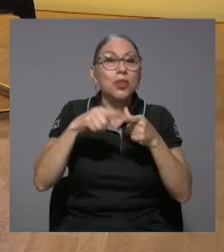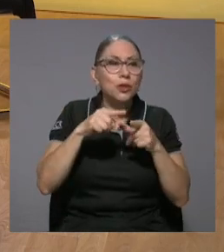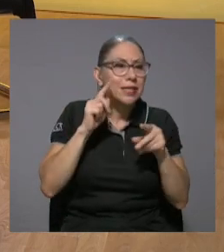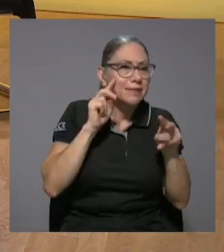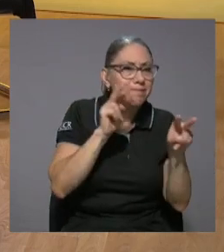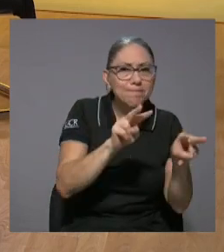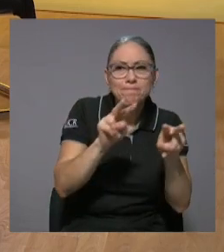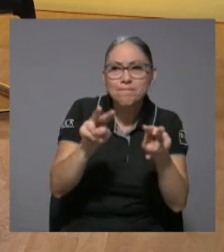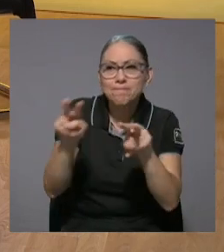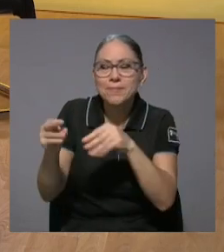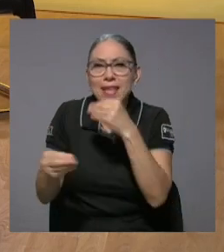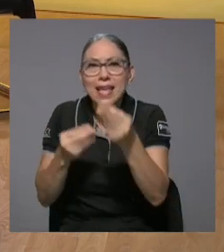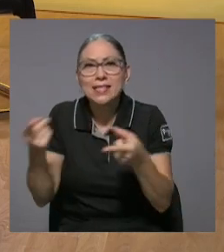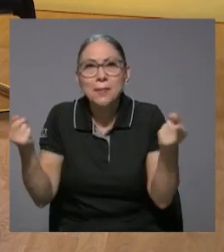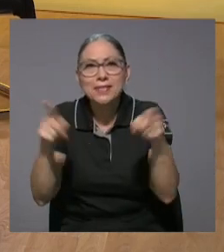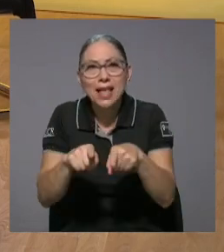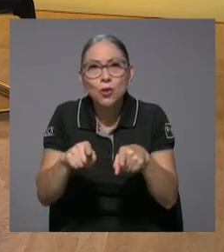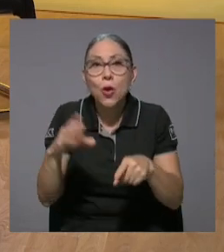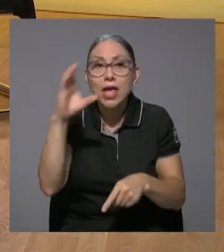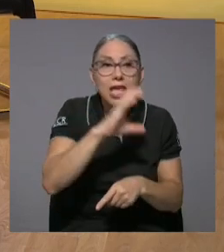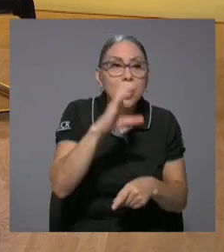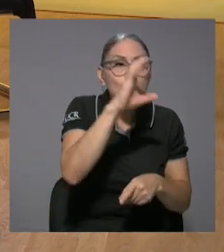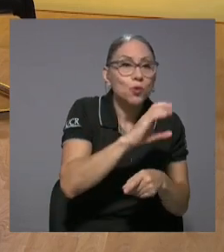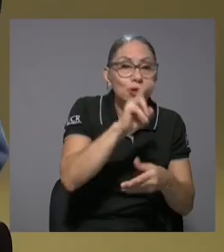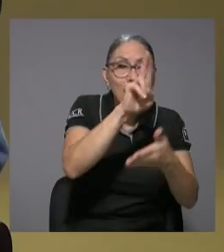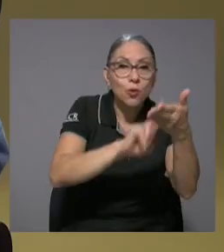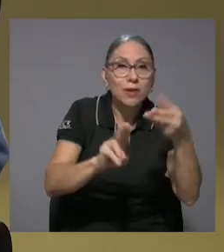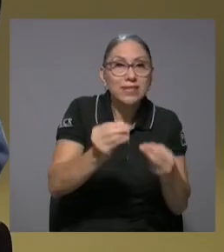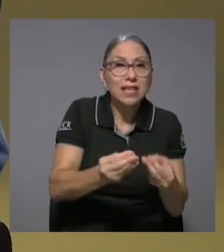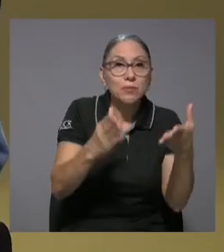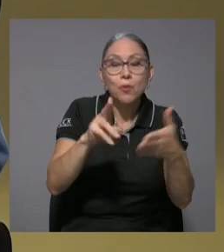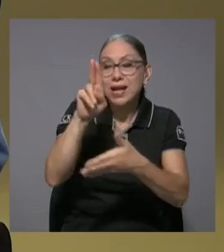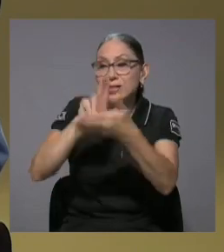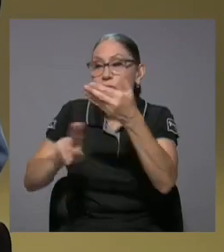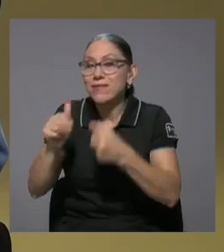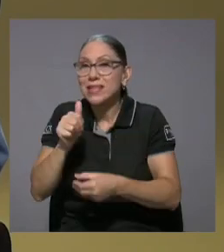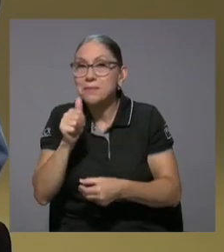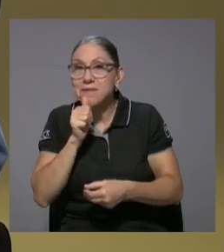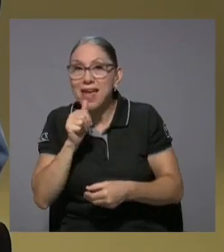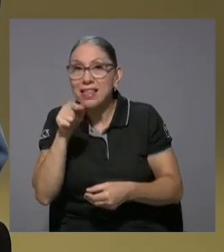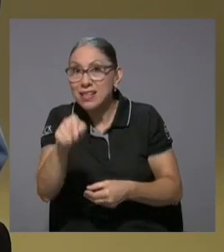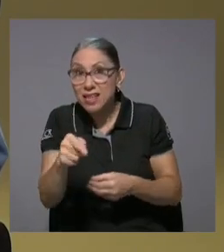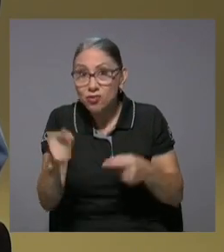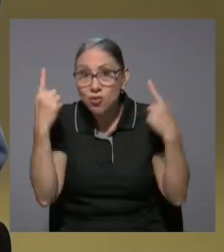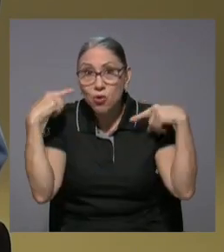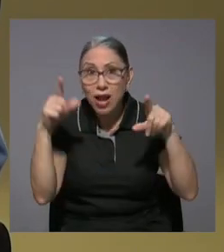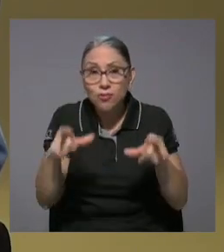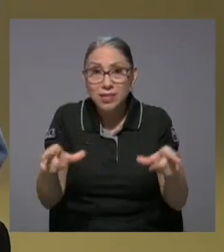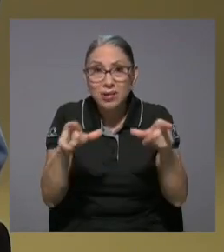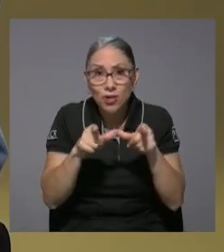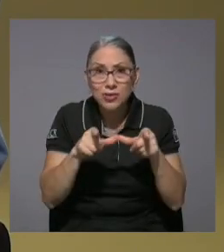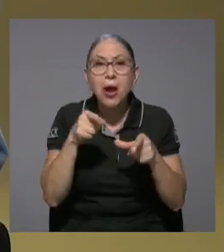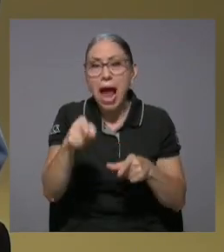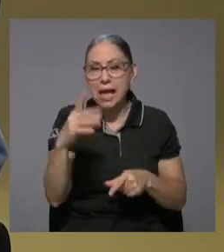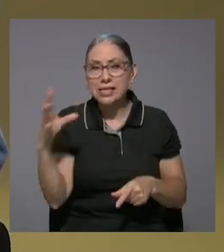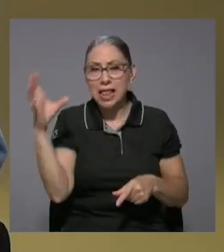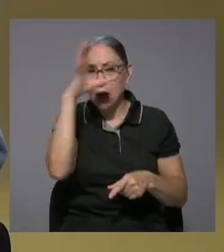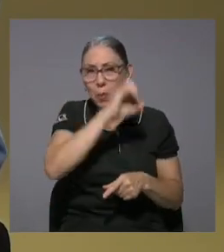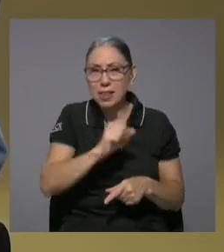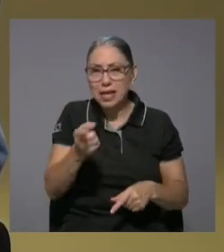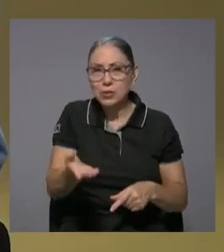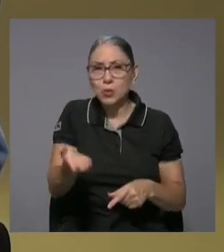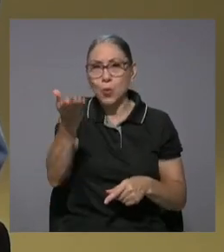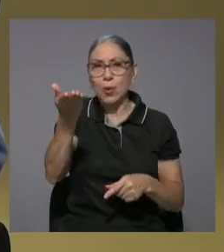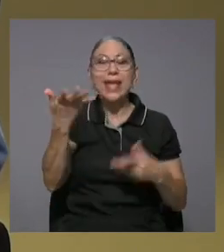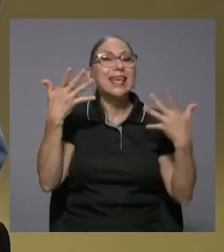graduados que tiene todas las universidades públicas y privadas la titulación, y ahí uno encuentra que ese indicador sube y ya nos parecemos bastante a los promedios